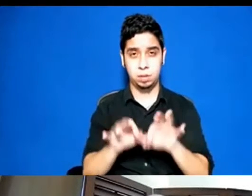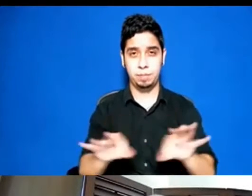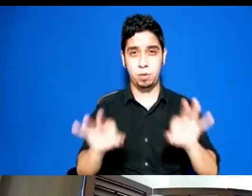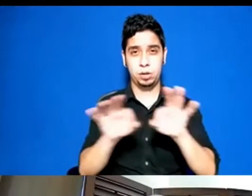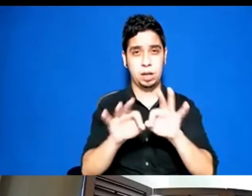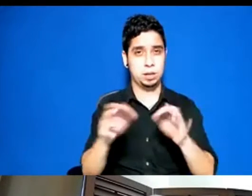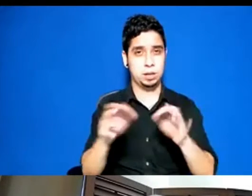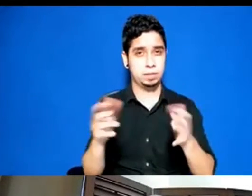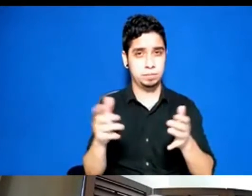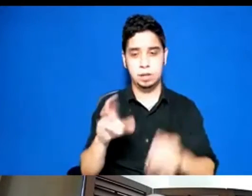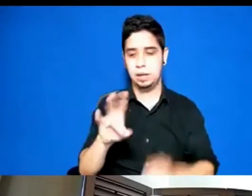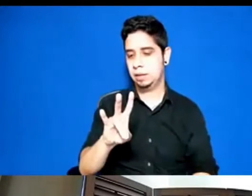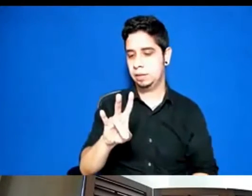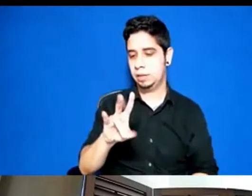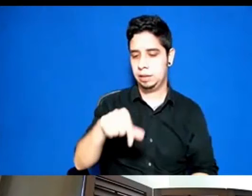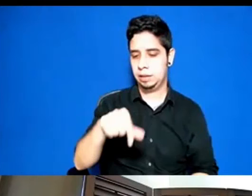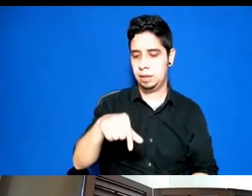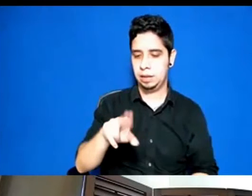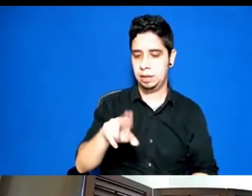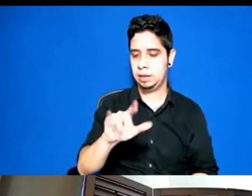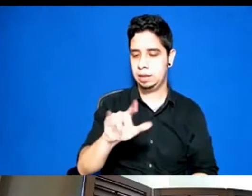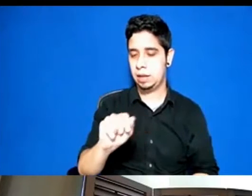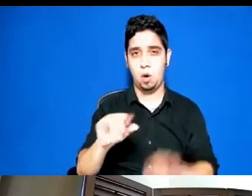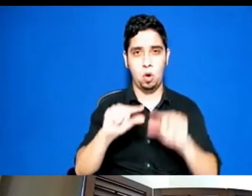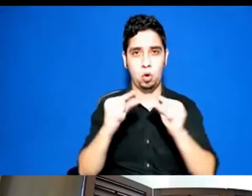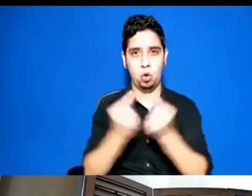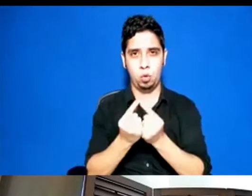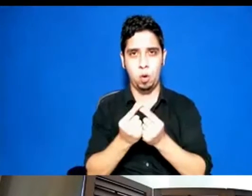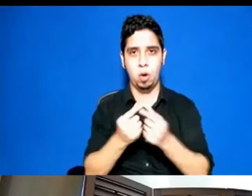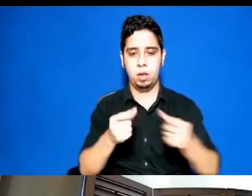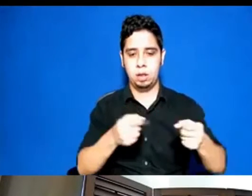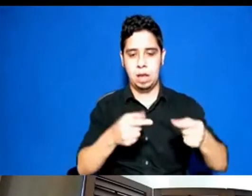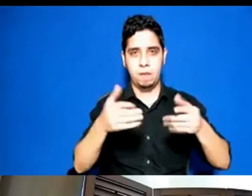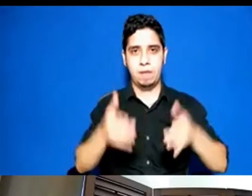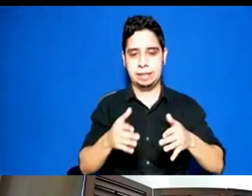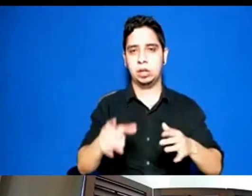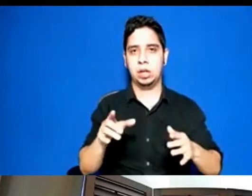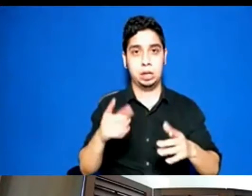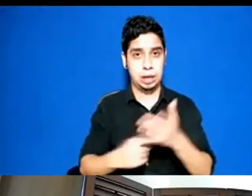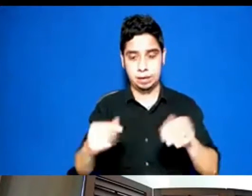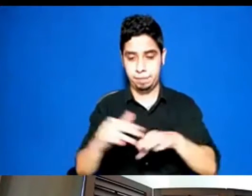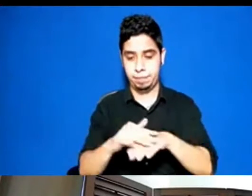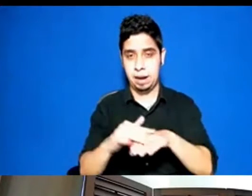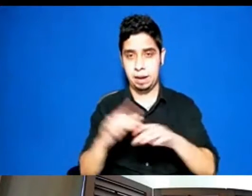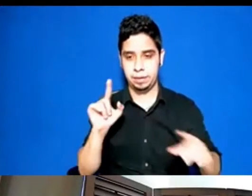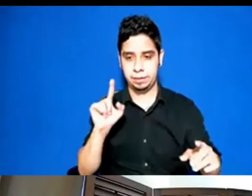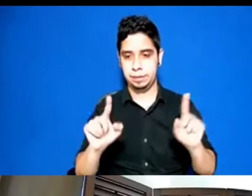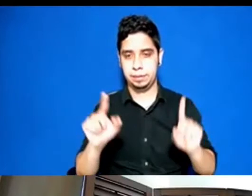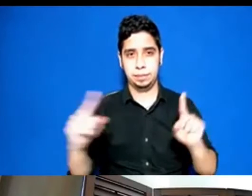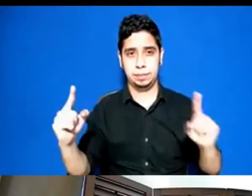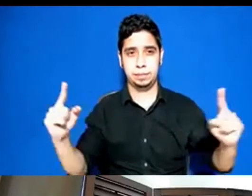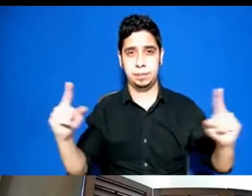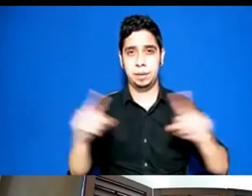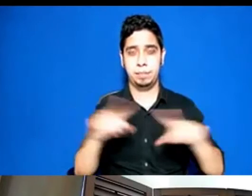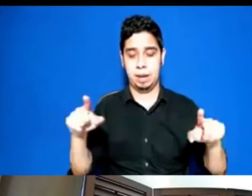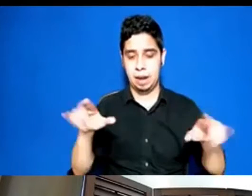un grupo comunitario. Uh-huh. Es un grupo de vecinos que se encuentran en la playa para hacer algo muy